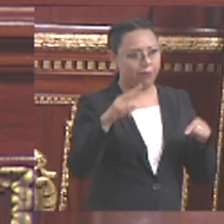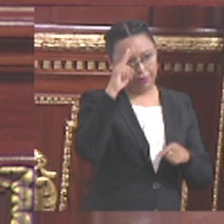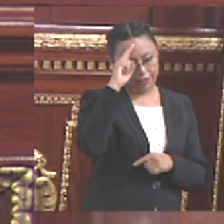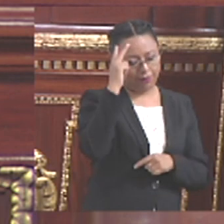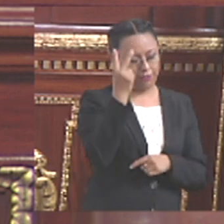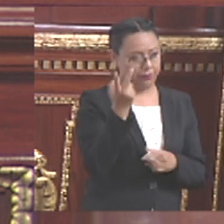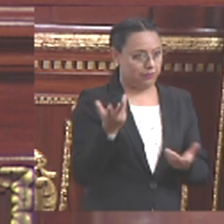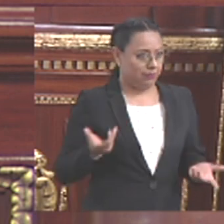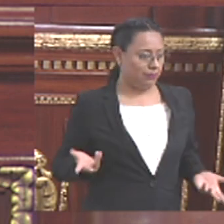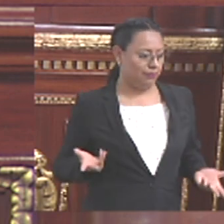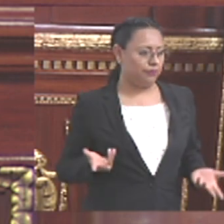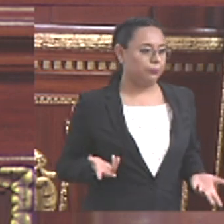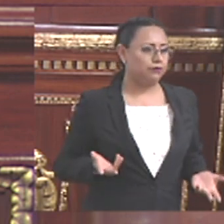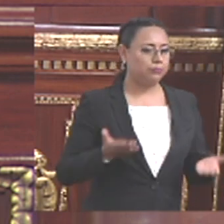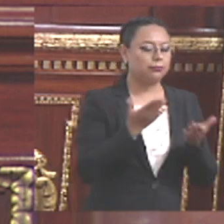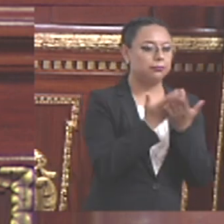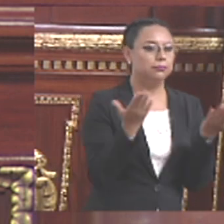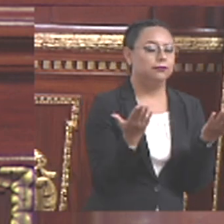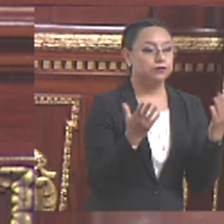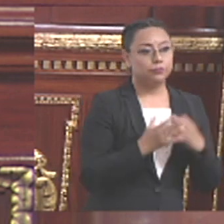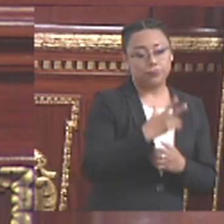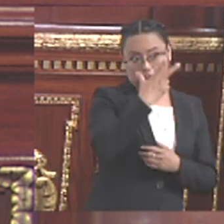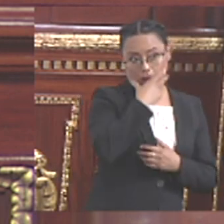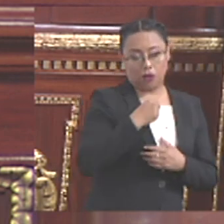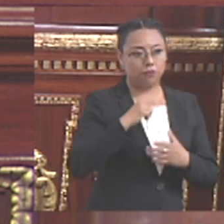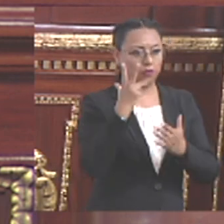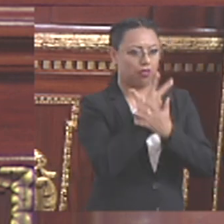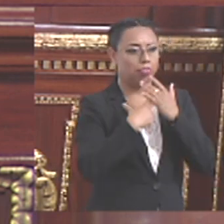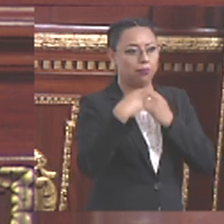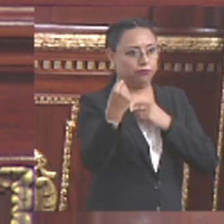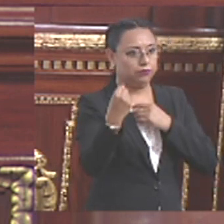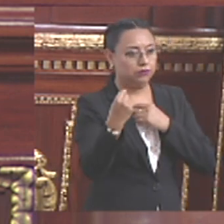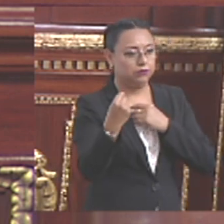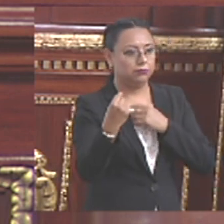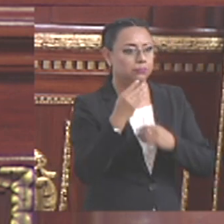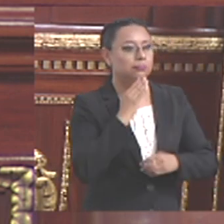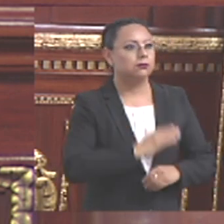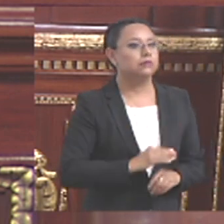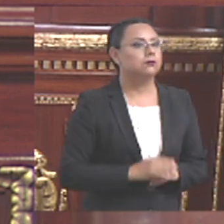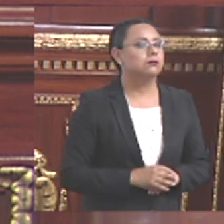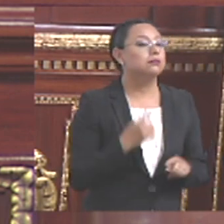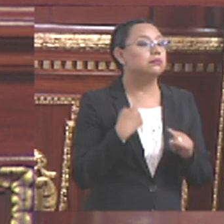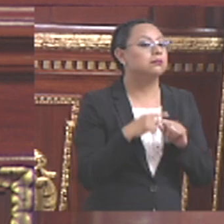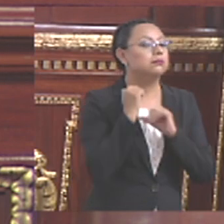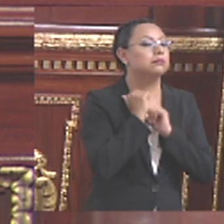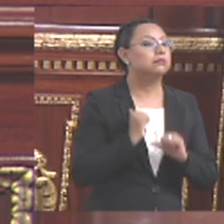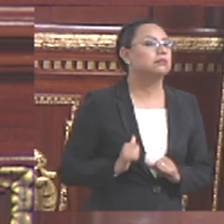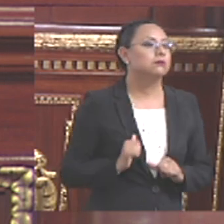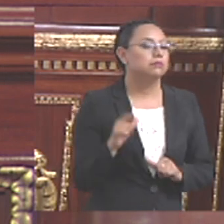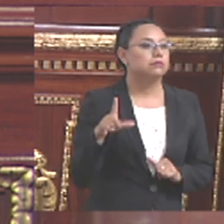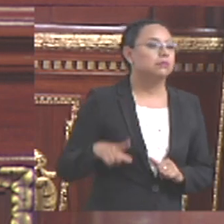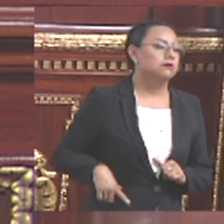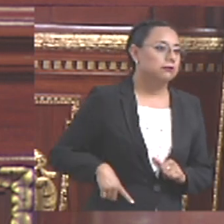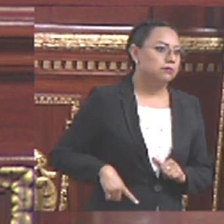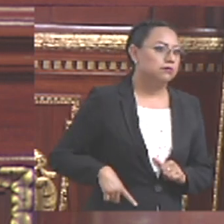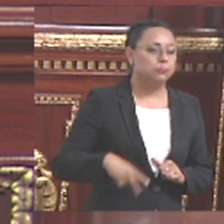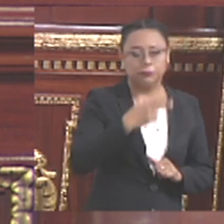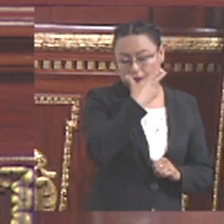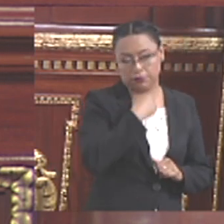¿Y qué pasa con este prófugo también de la justicia? El que era el titular entonces en el gobierno de Miguel